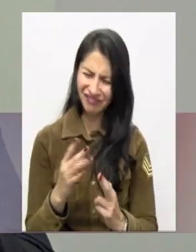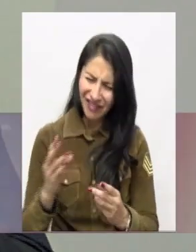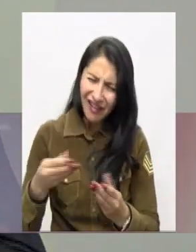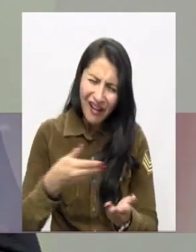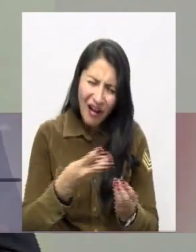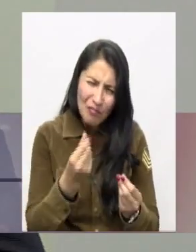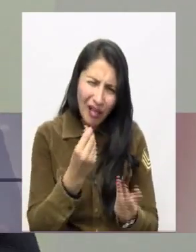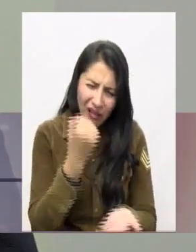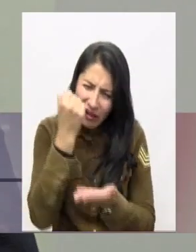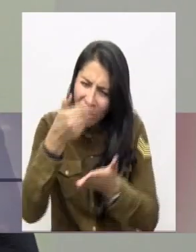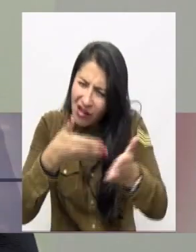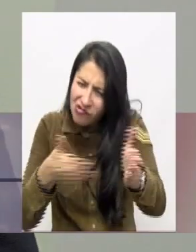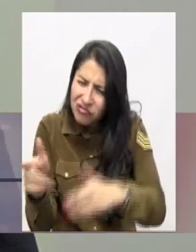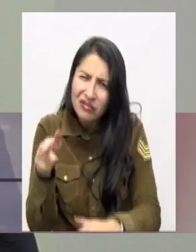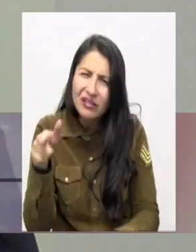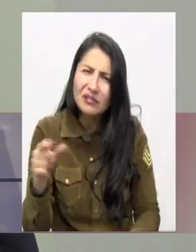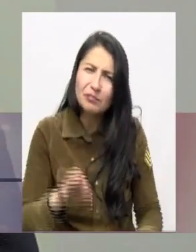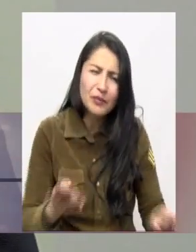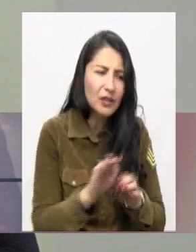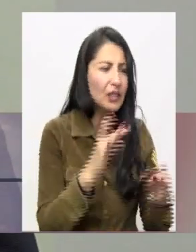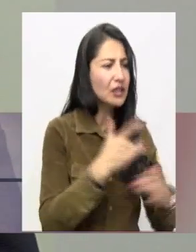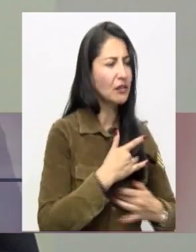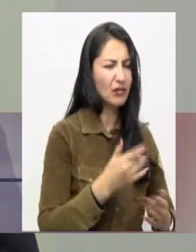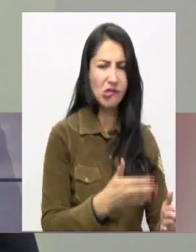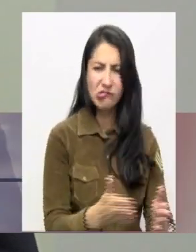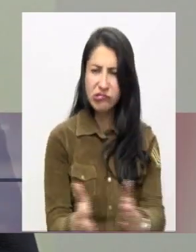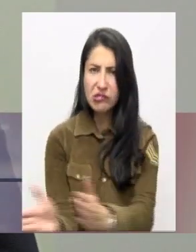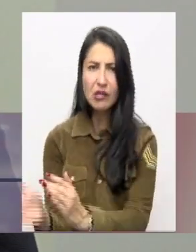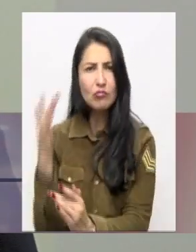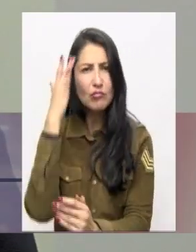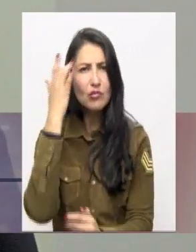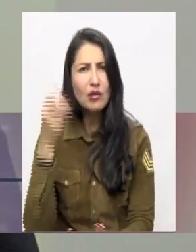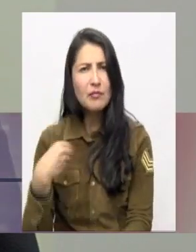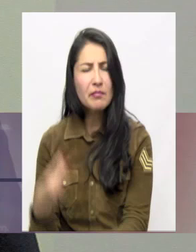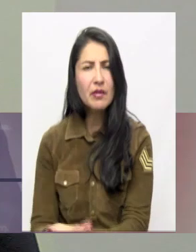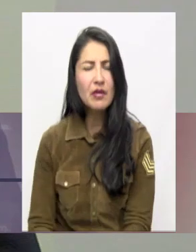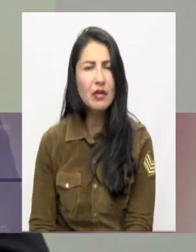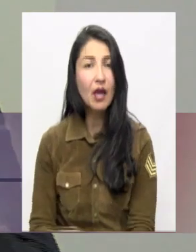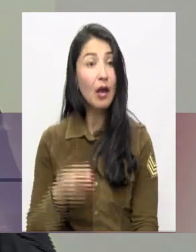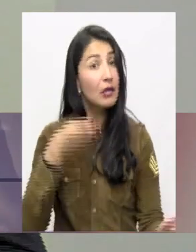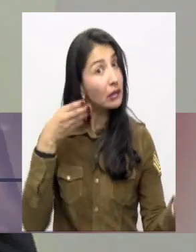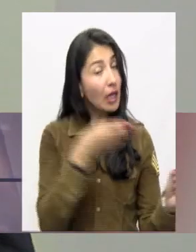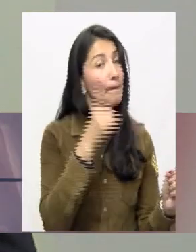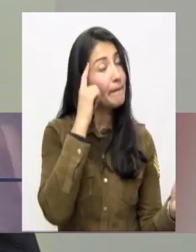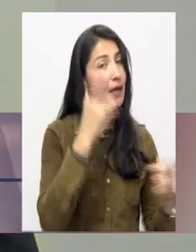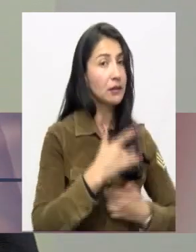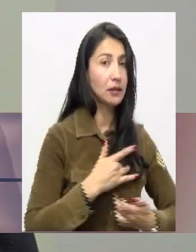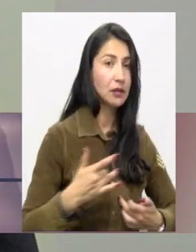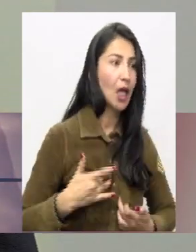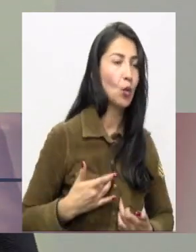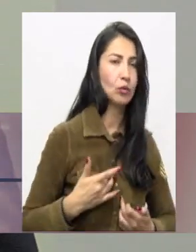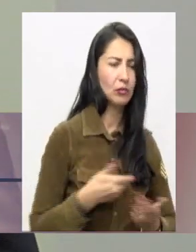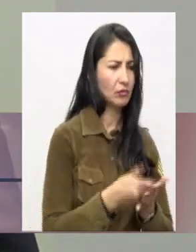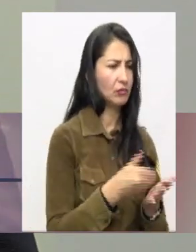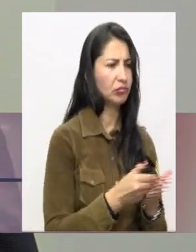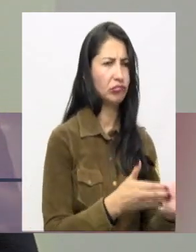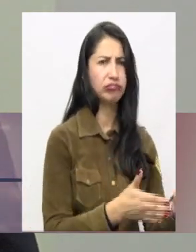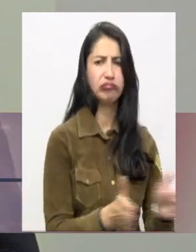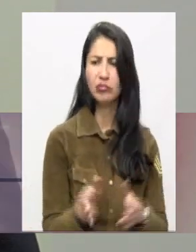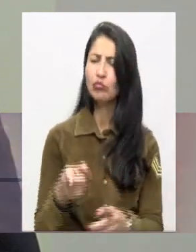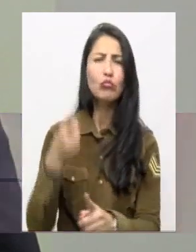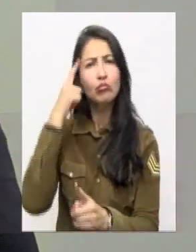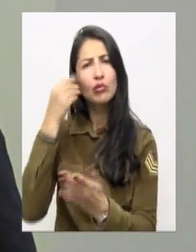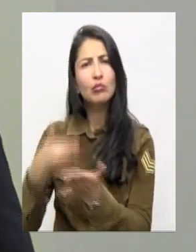estaría evidenciando que también recursos que debieron destinarse para la seguridad social o para la salud se habrían